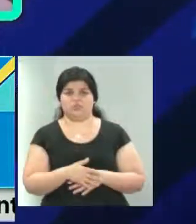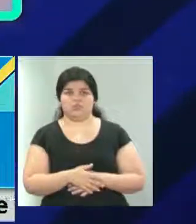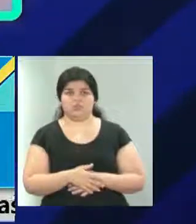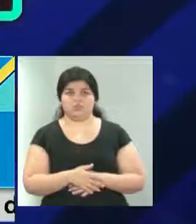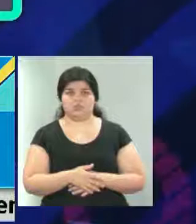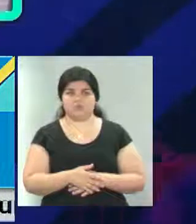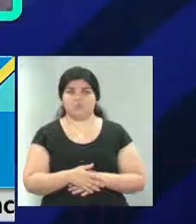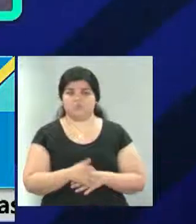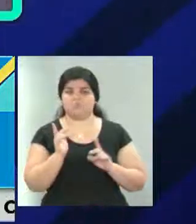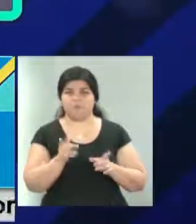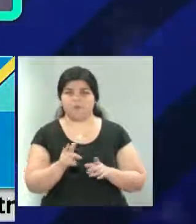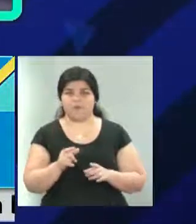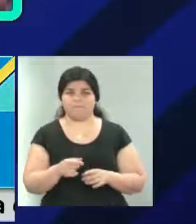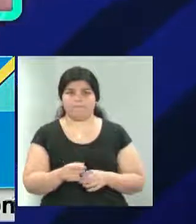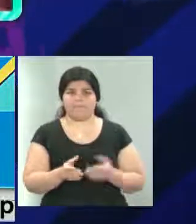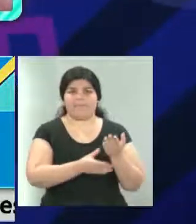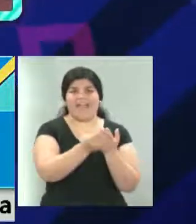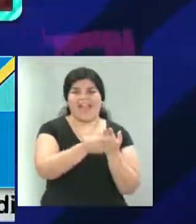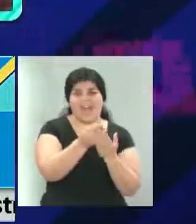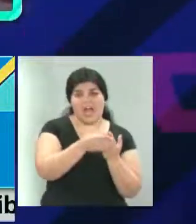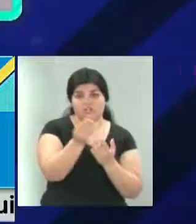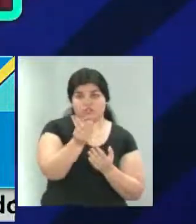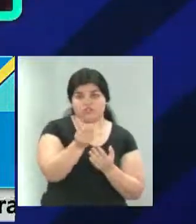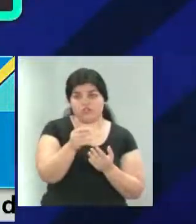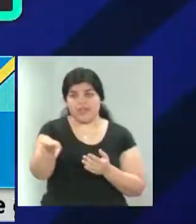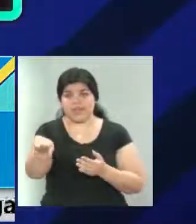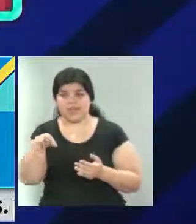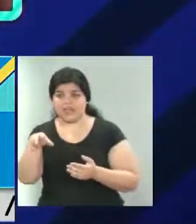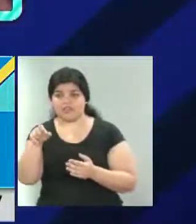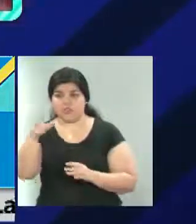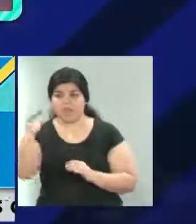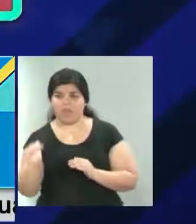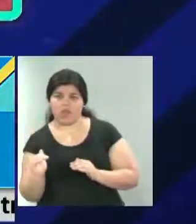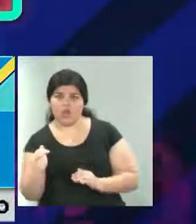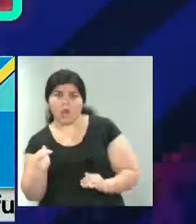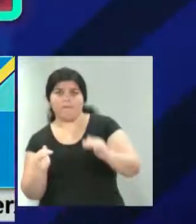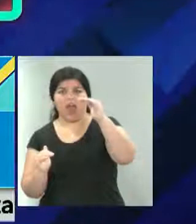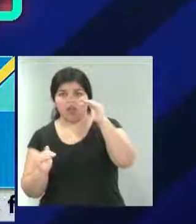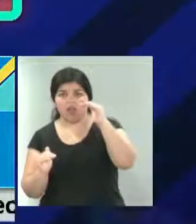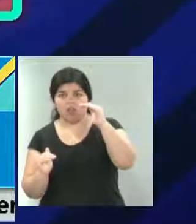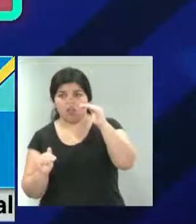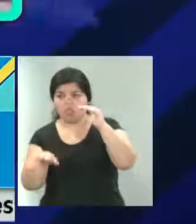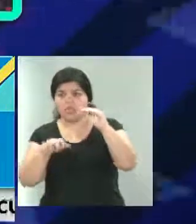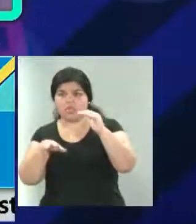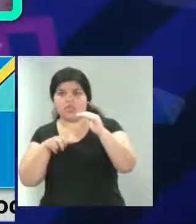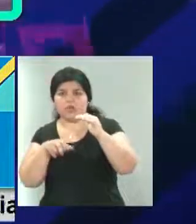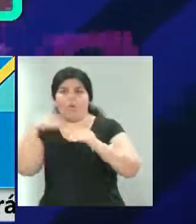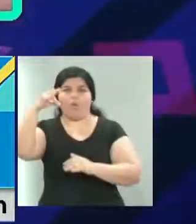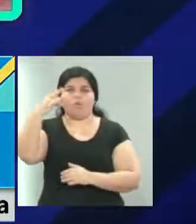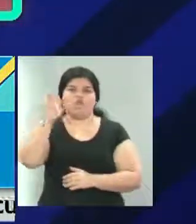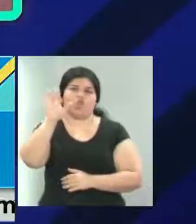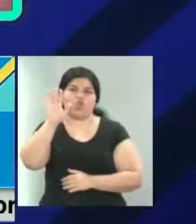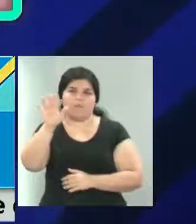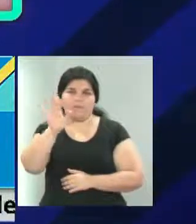ingreso, los ingresos no le alcanzan para los egresos. Pero tampoco, y no es el caso de Godoy Cruz, digo, sacando